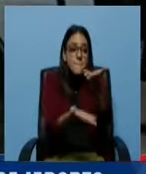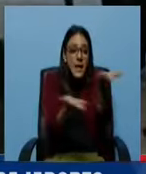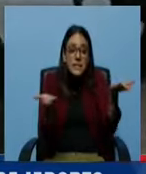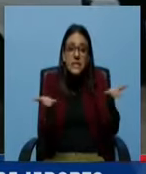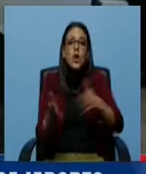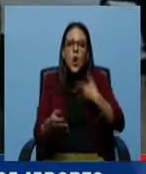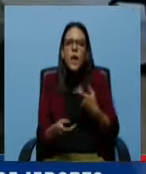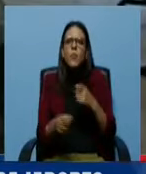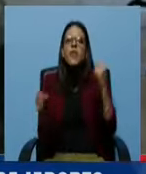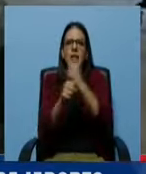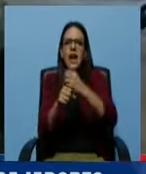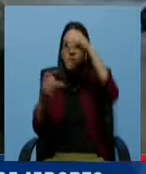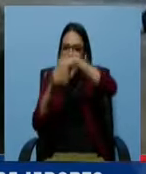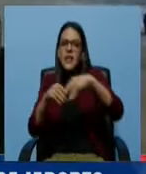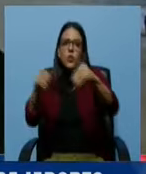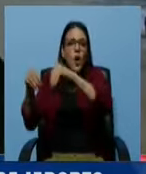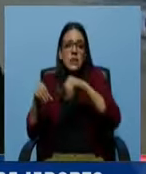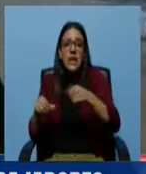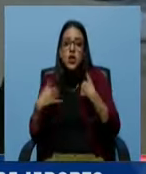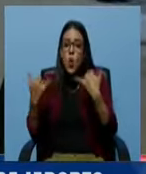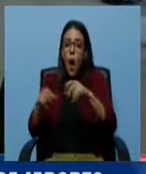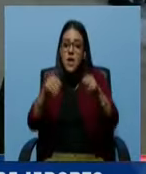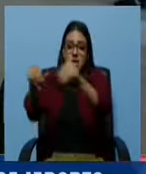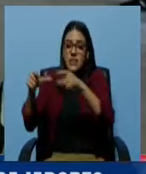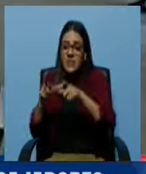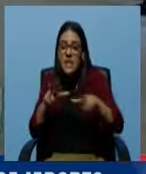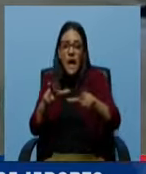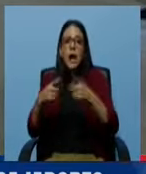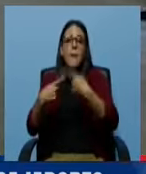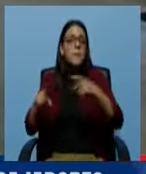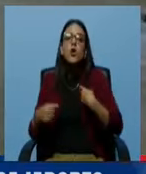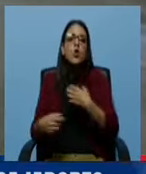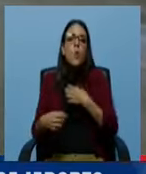tienen su tierra y todavía no la producen.